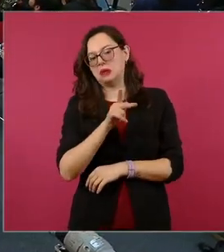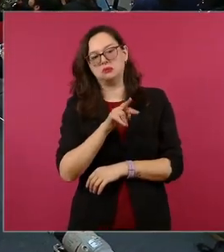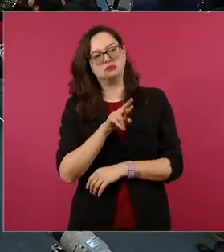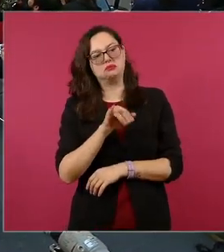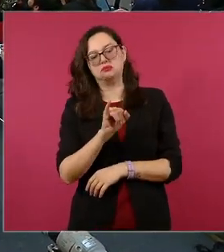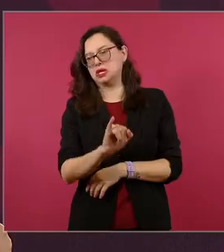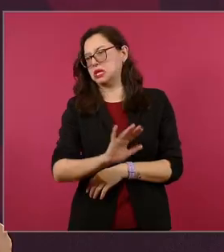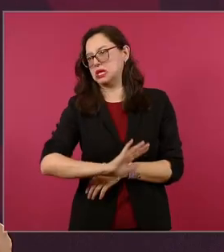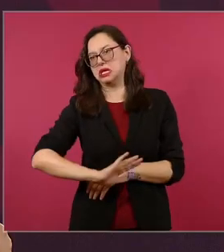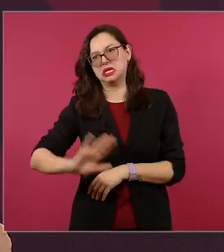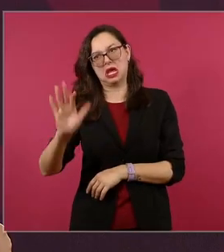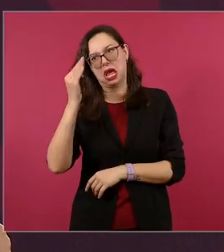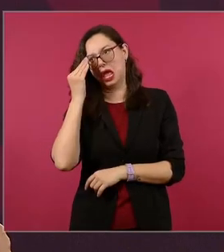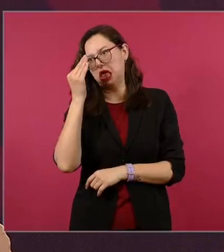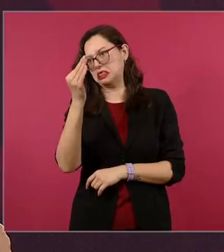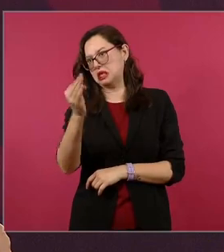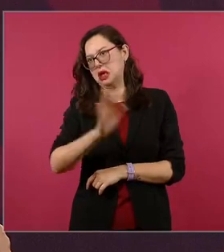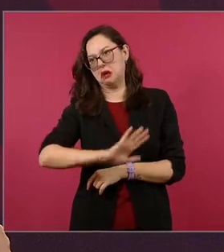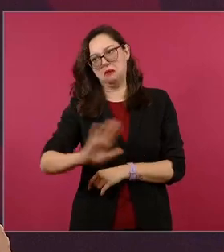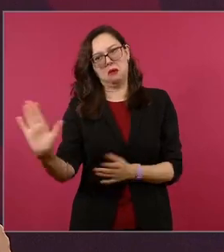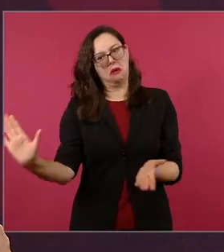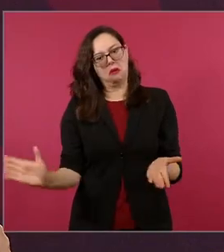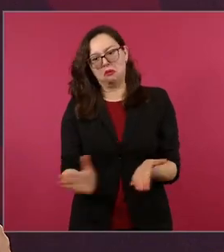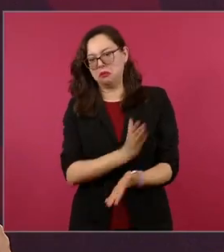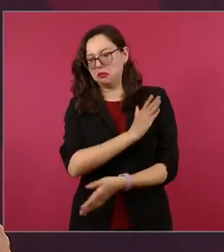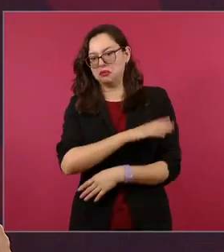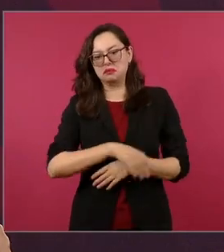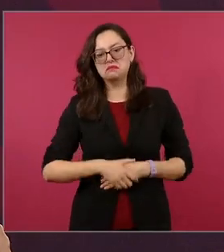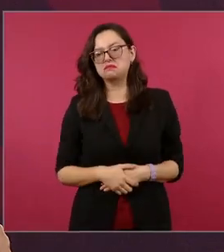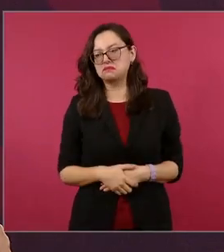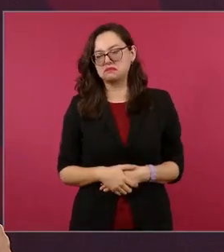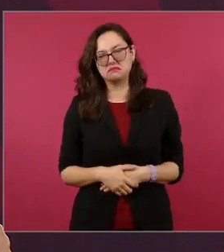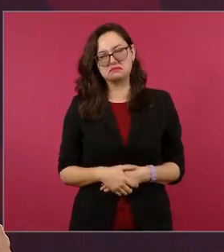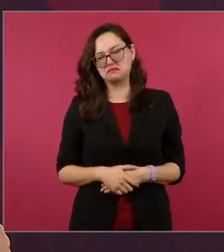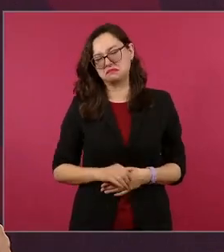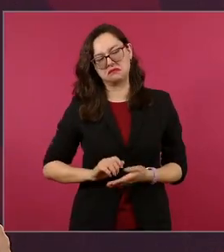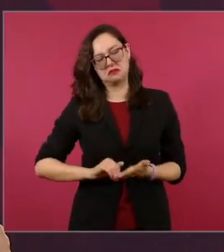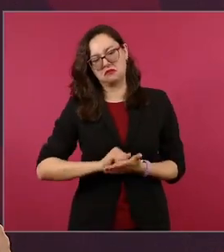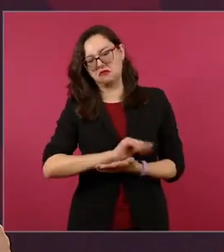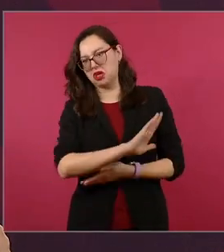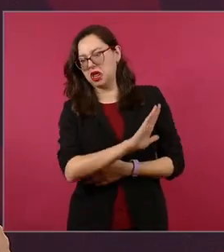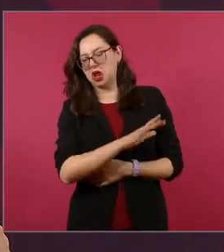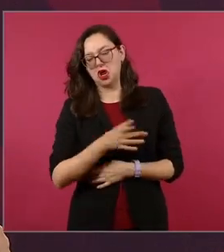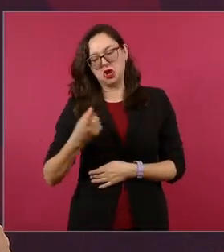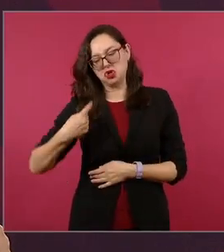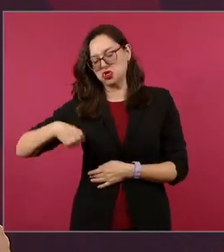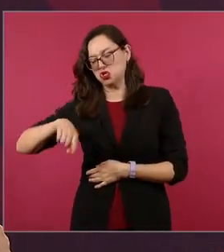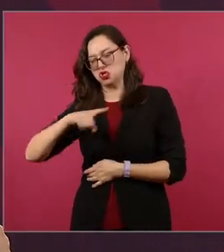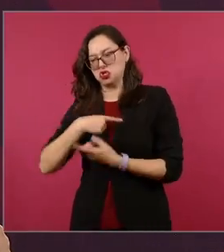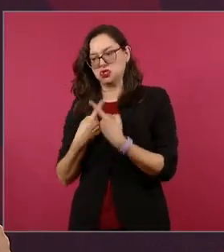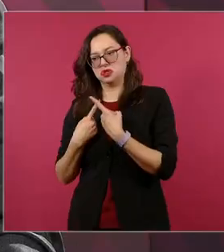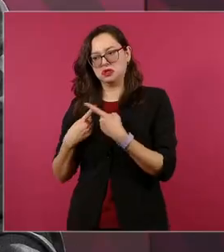no mucho tiempo, porque la gente se empezó a dar cuenta que era más de lo mismo,